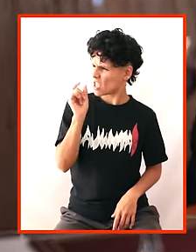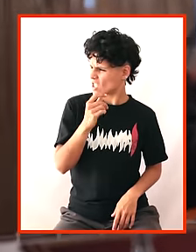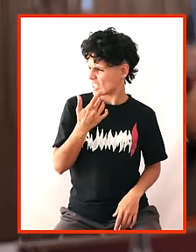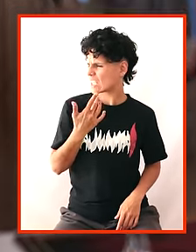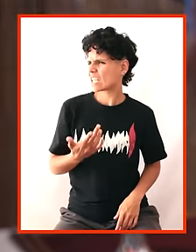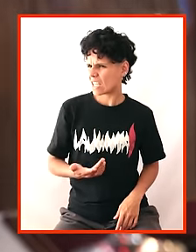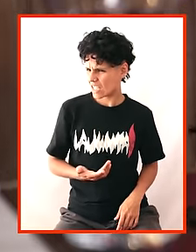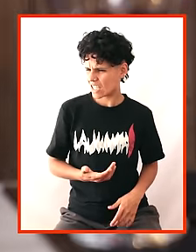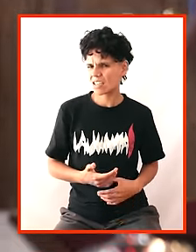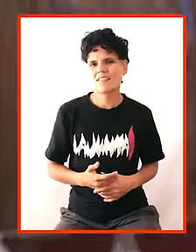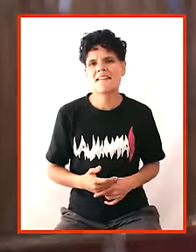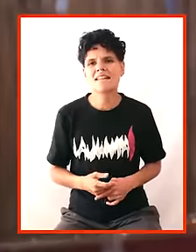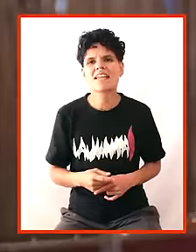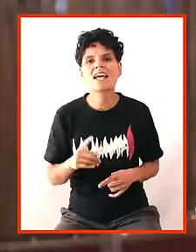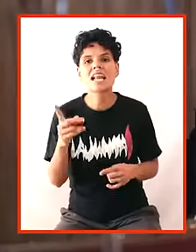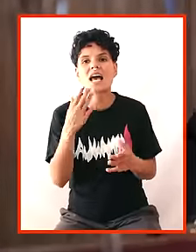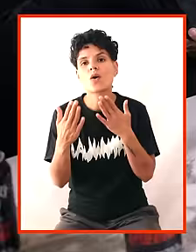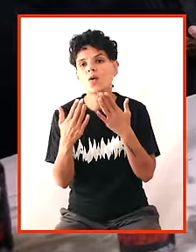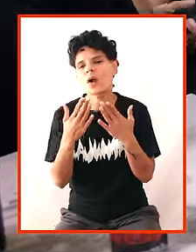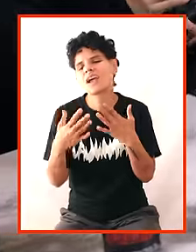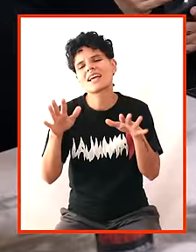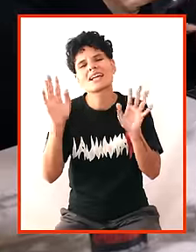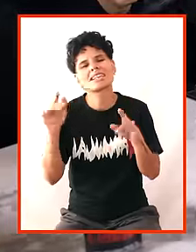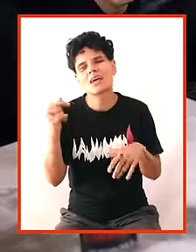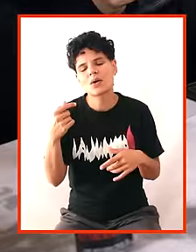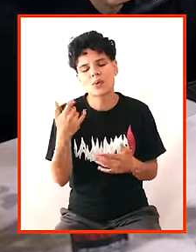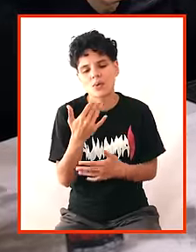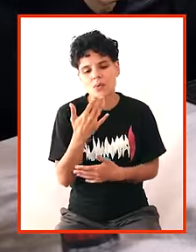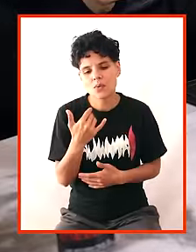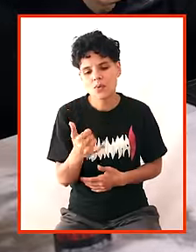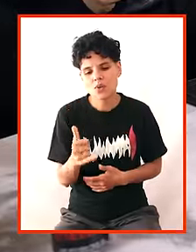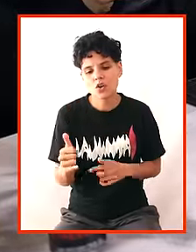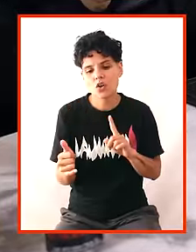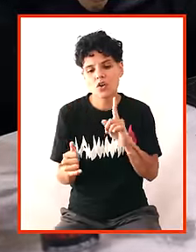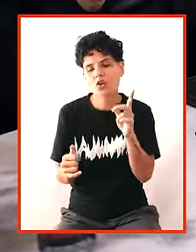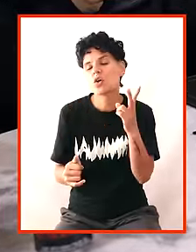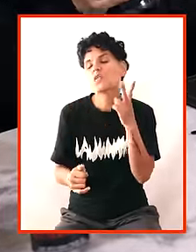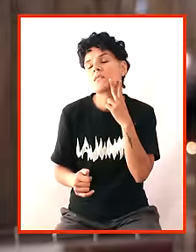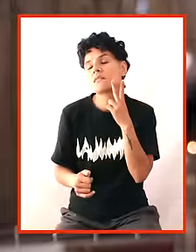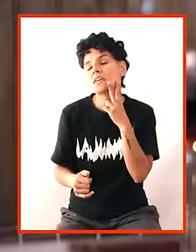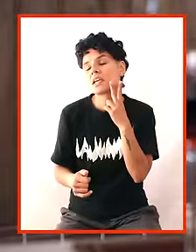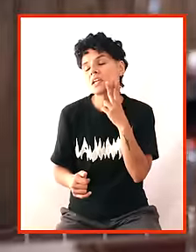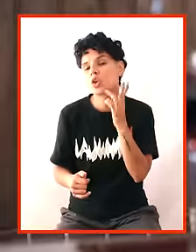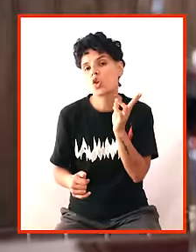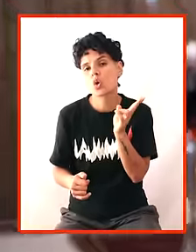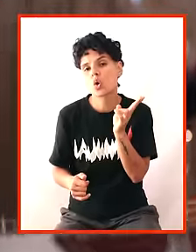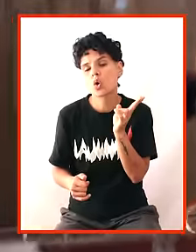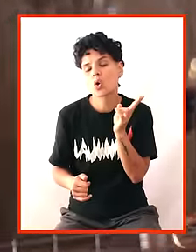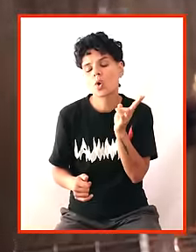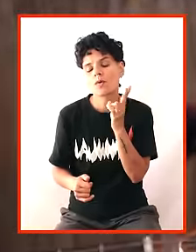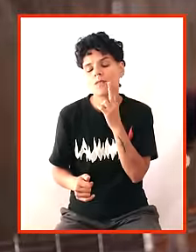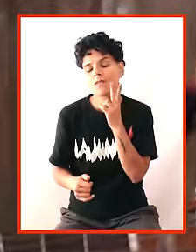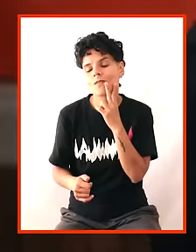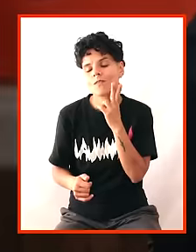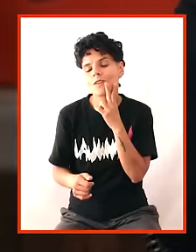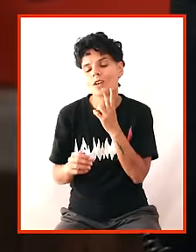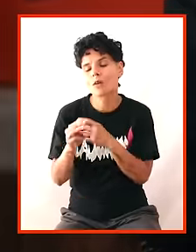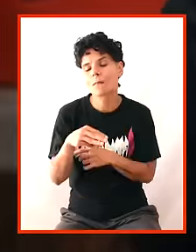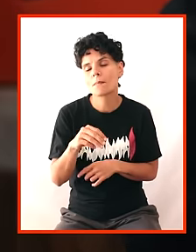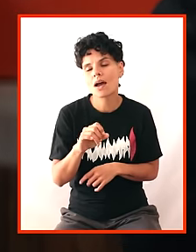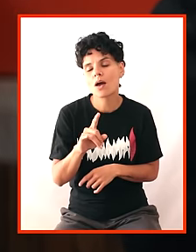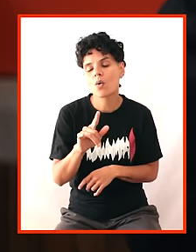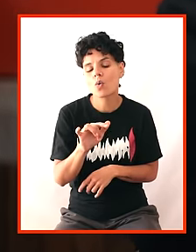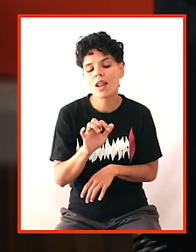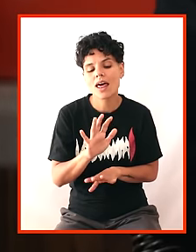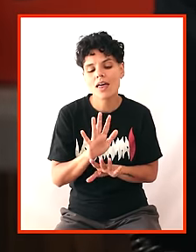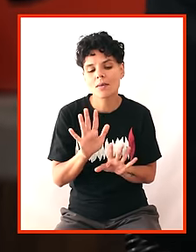La vamos a invitar, ¿eh? En la encuesta se le da chucha. Yo solo tomo vino del Maule. Del Valle del Maule. Gracias,